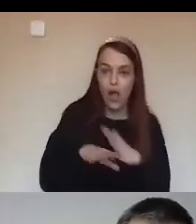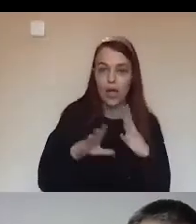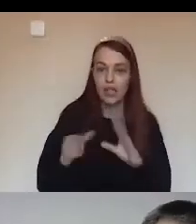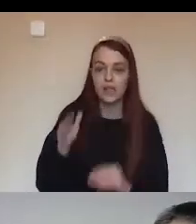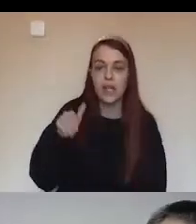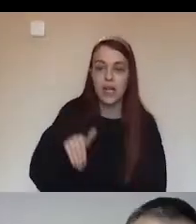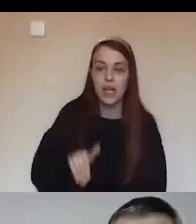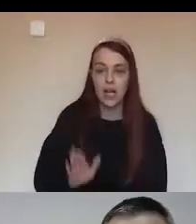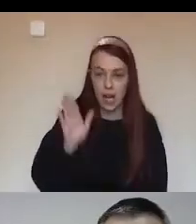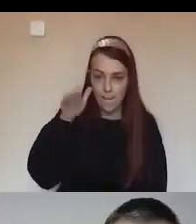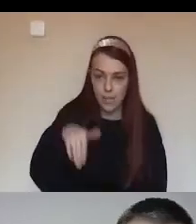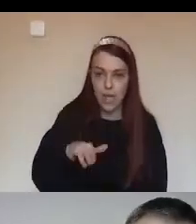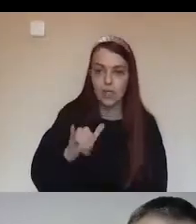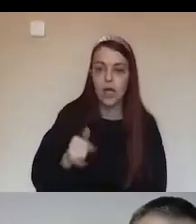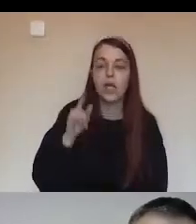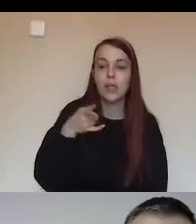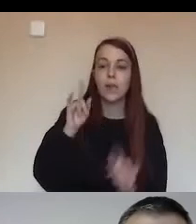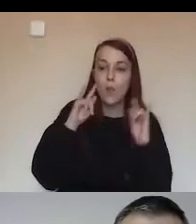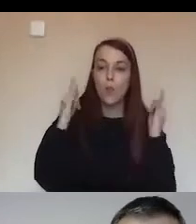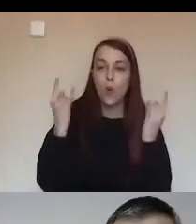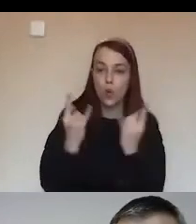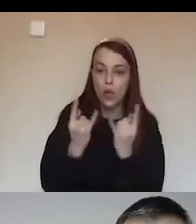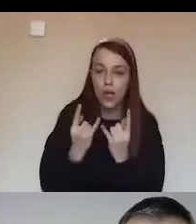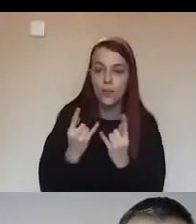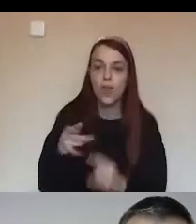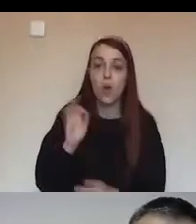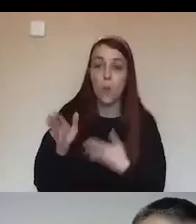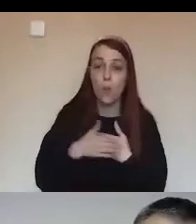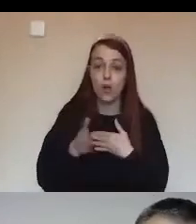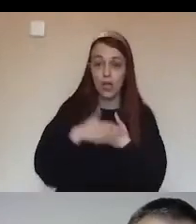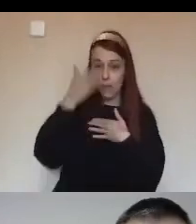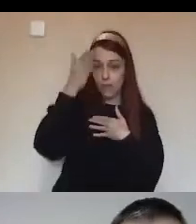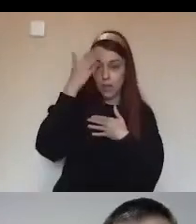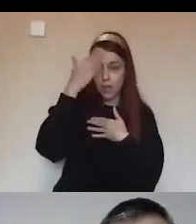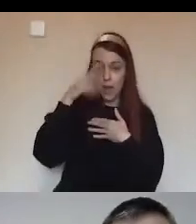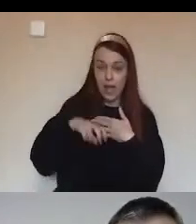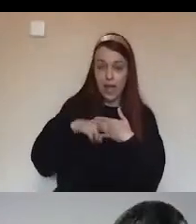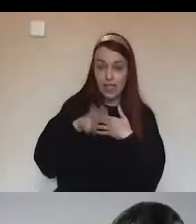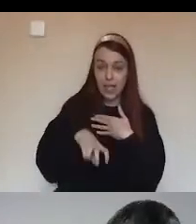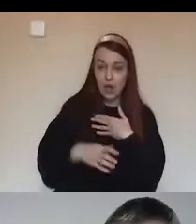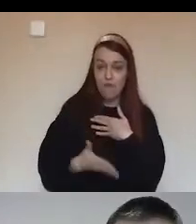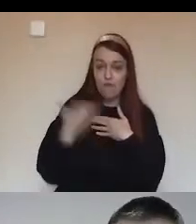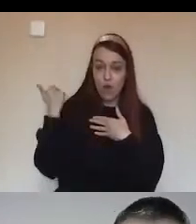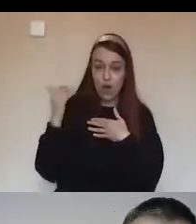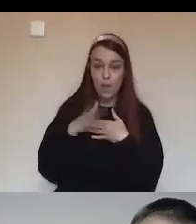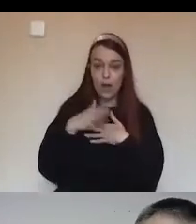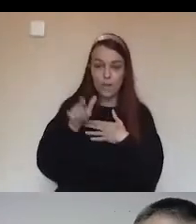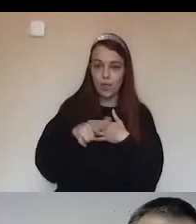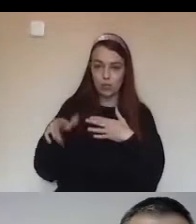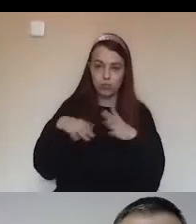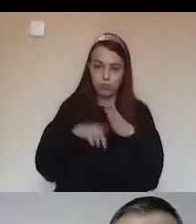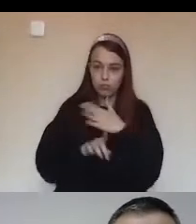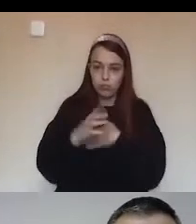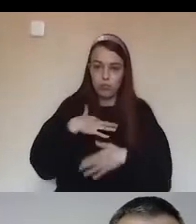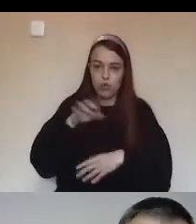rampas aquí y allá, tenemos bucle magnético o la puerta principal, le quitamos el escalón original que tenía para que pudieran acceder todas las personas, todo